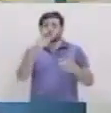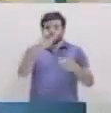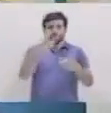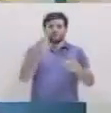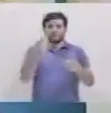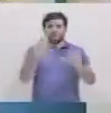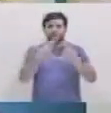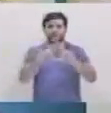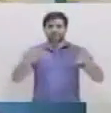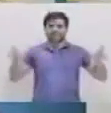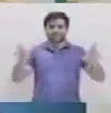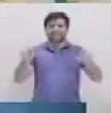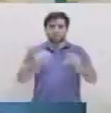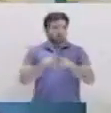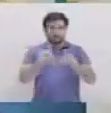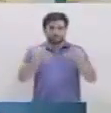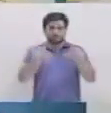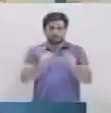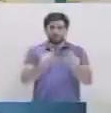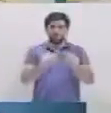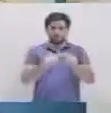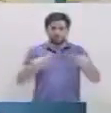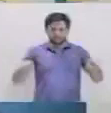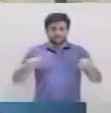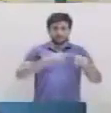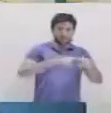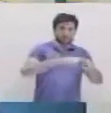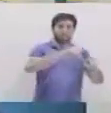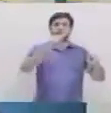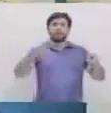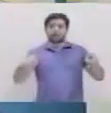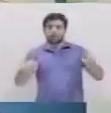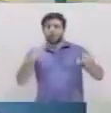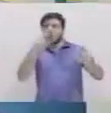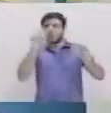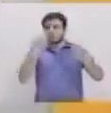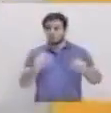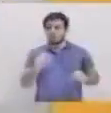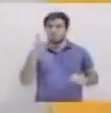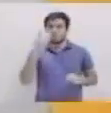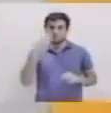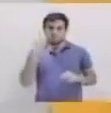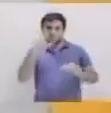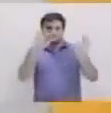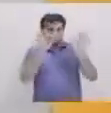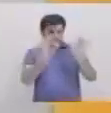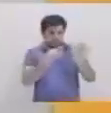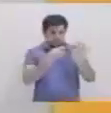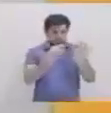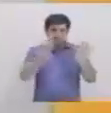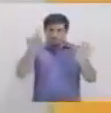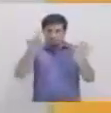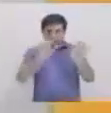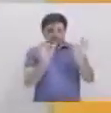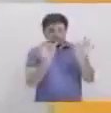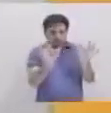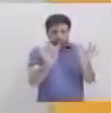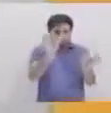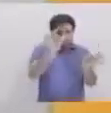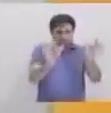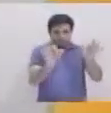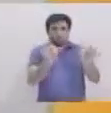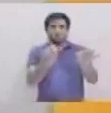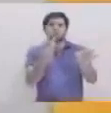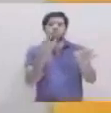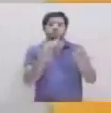el transportador, ¿sí? Vamos a ver que tiene un ángulo, ¿sí? Un ángulo de elevación